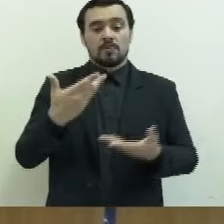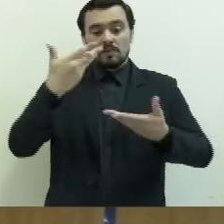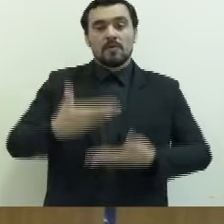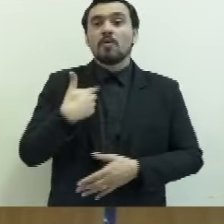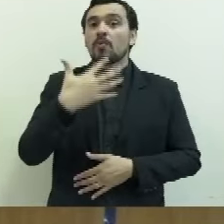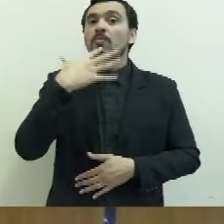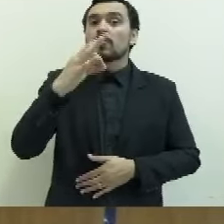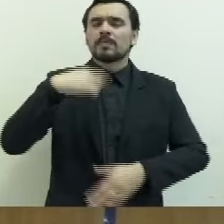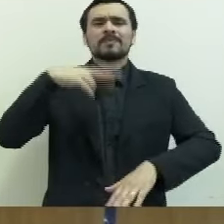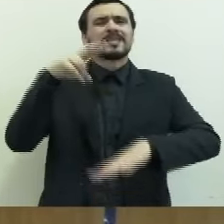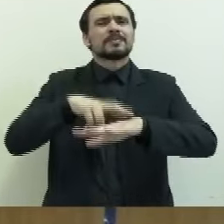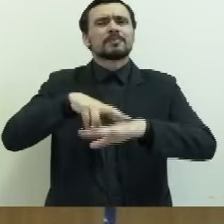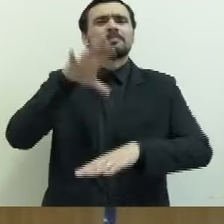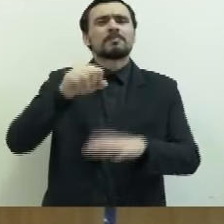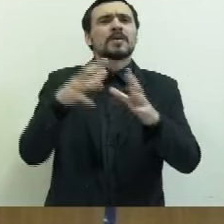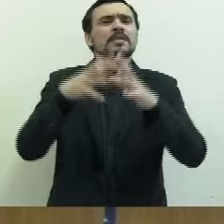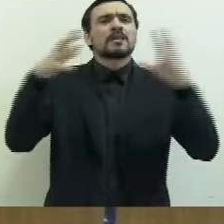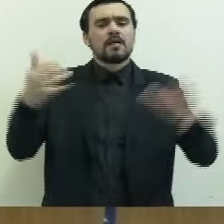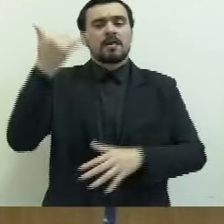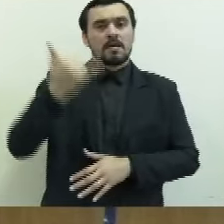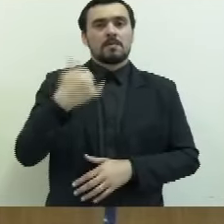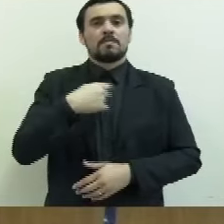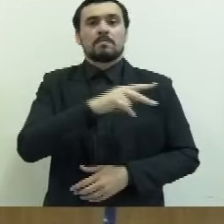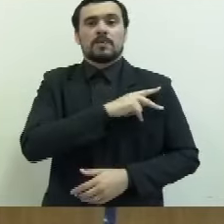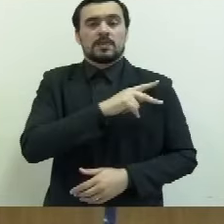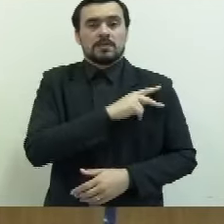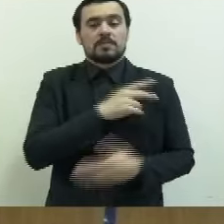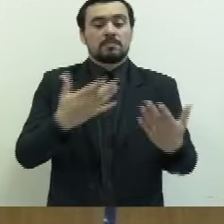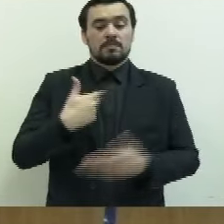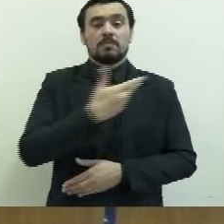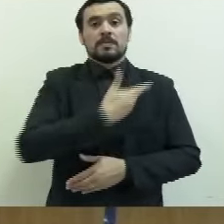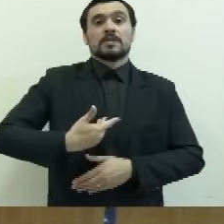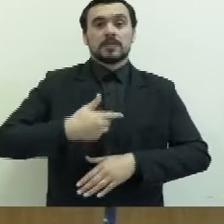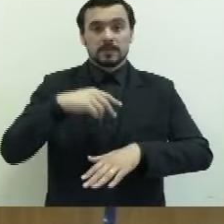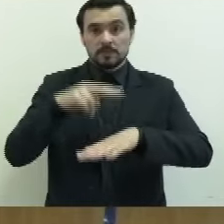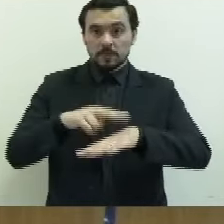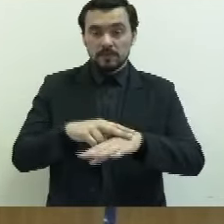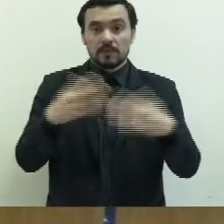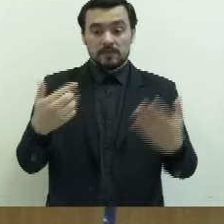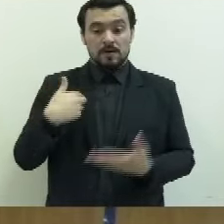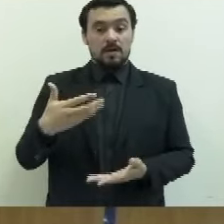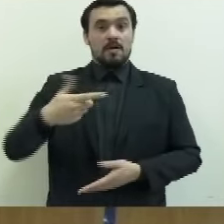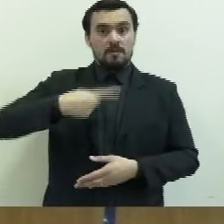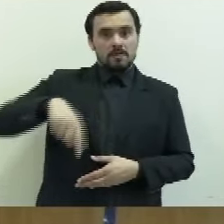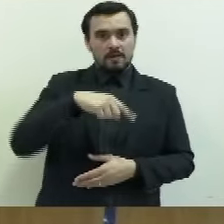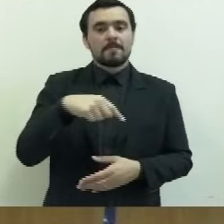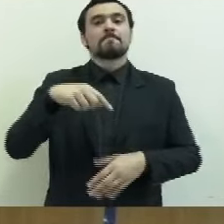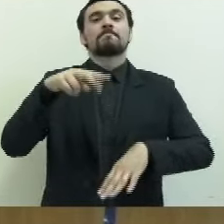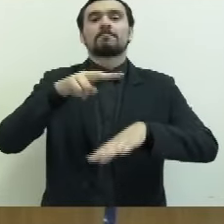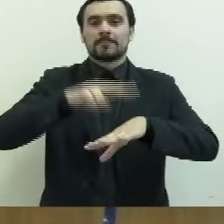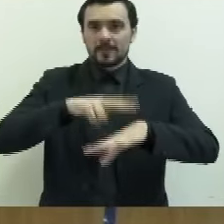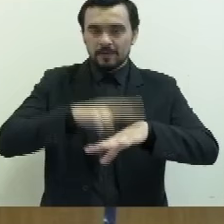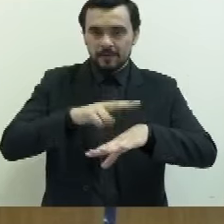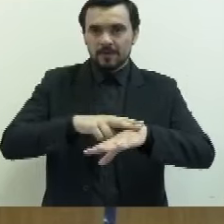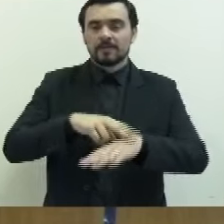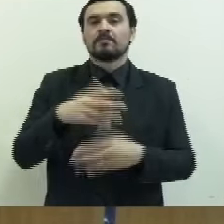el cargo más importante que puede tener una persona, presidente del país, y en nuestro caso, del país con el pasado